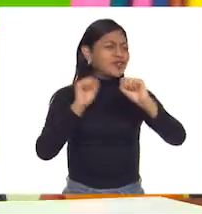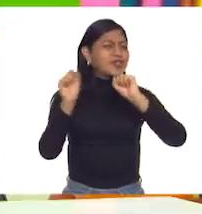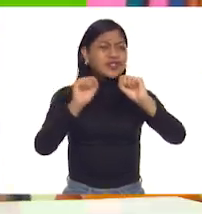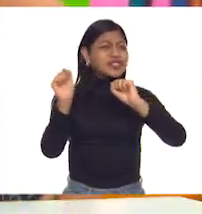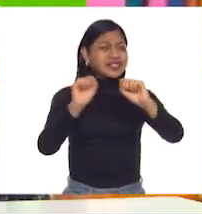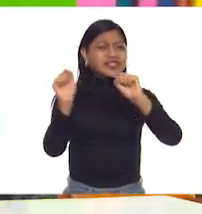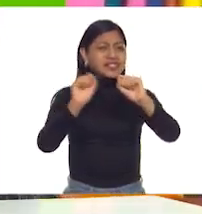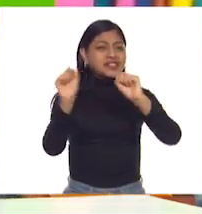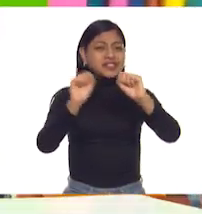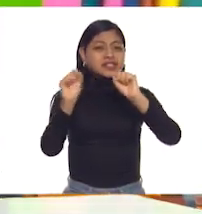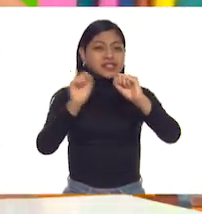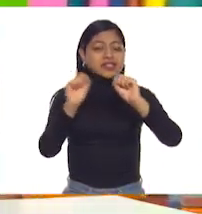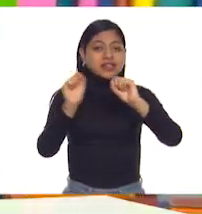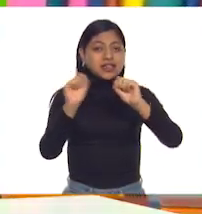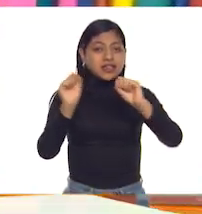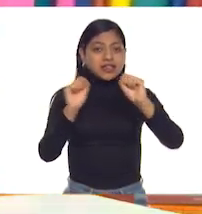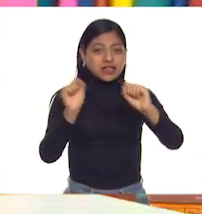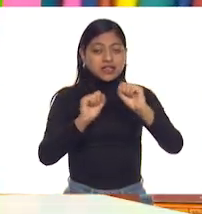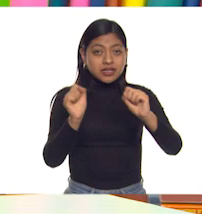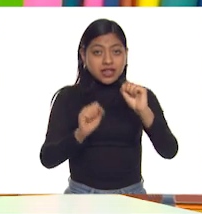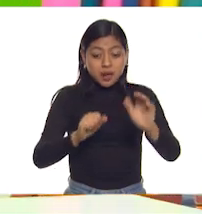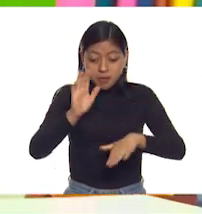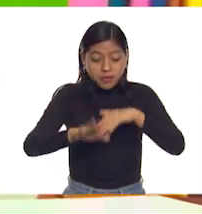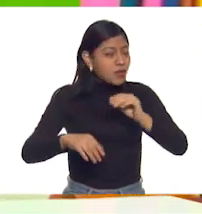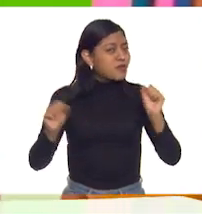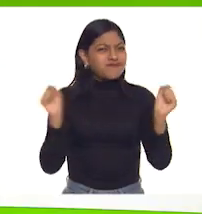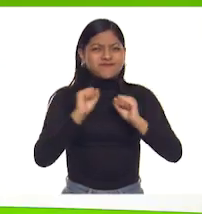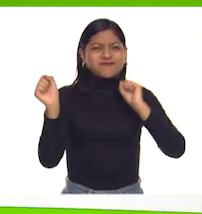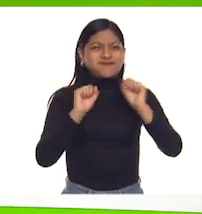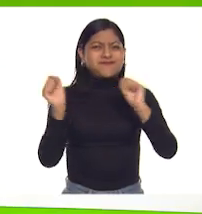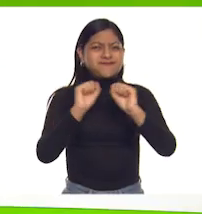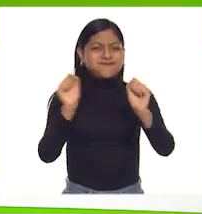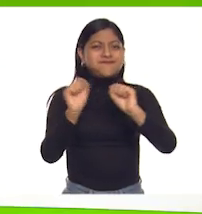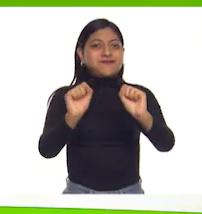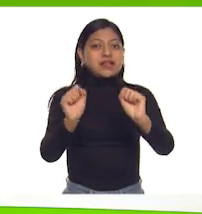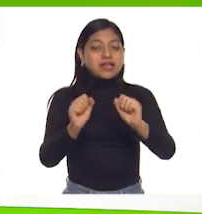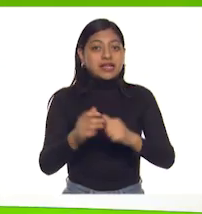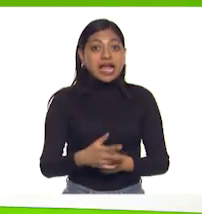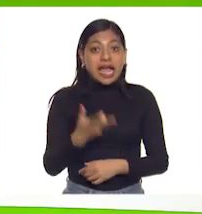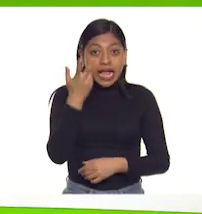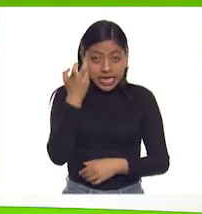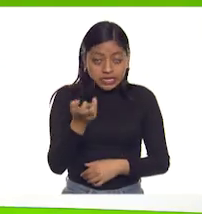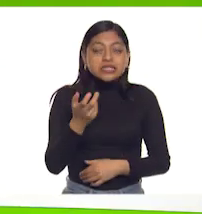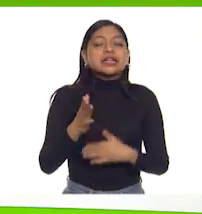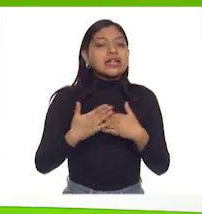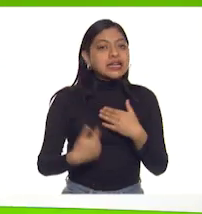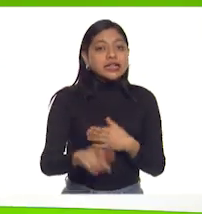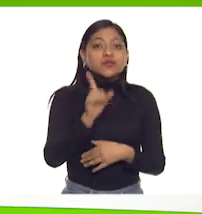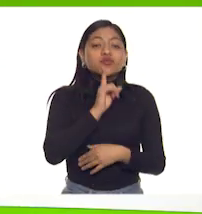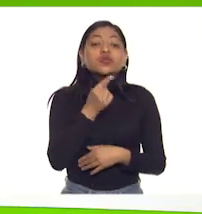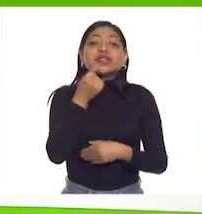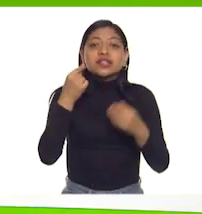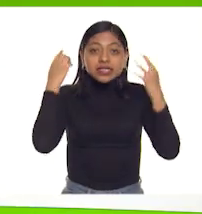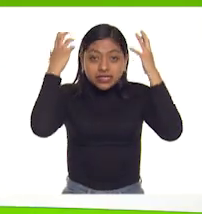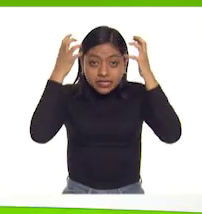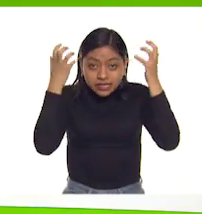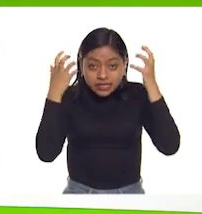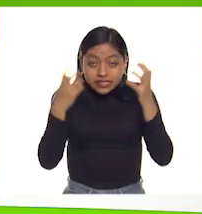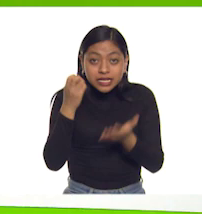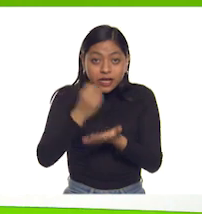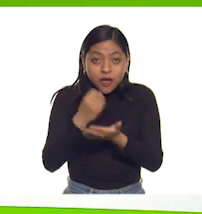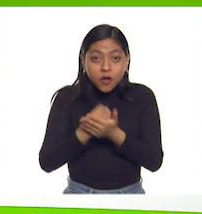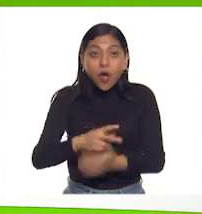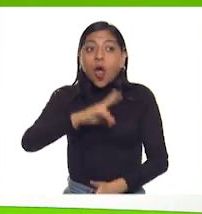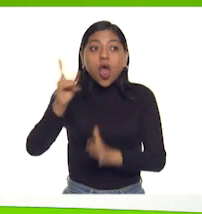tanto que no daban los pies en el suelo. Y desde ese momento, Ricitos de Oro nunca volvió a entrar a